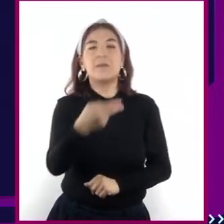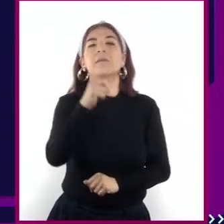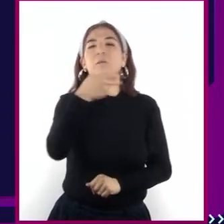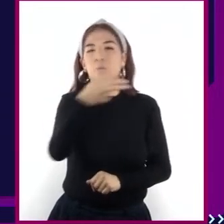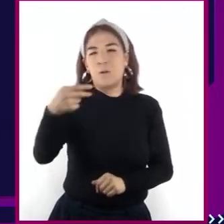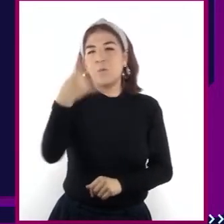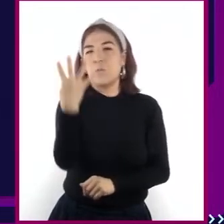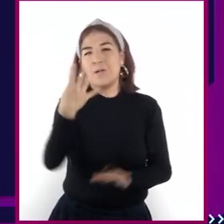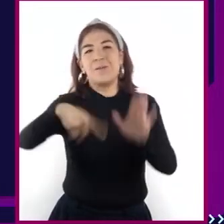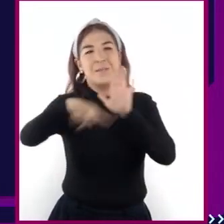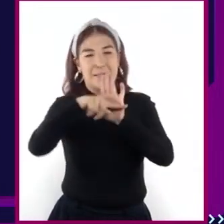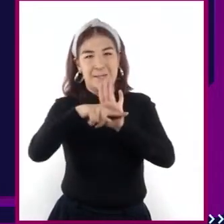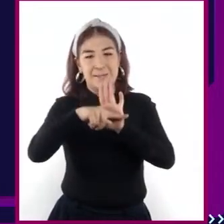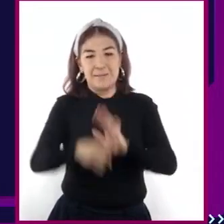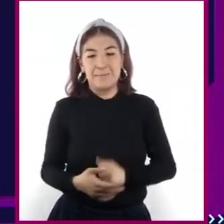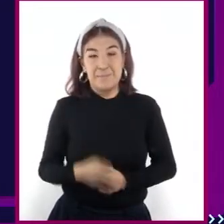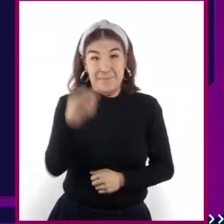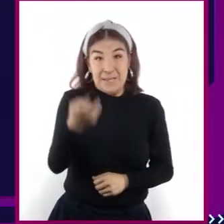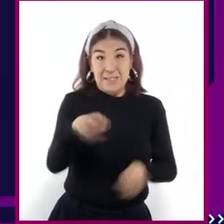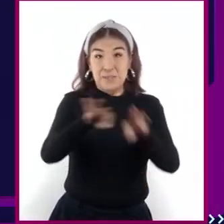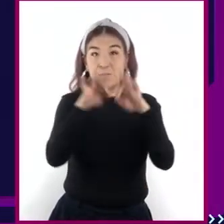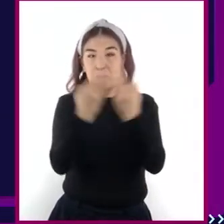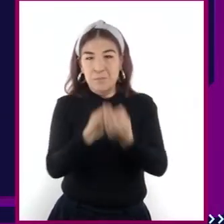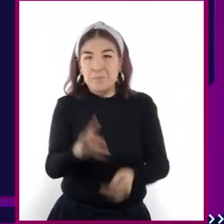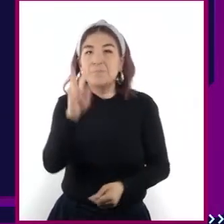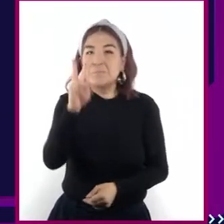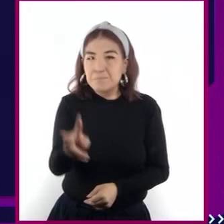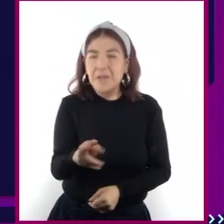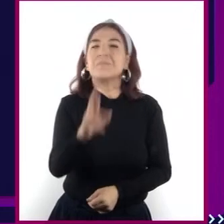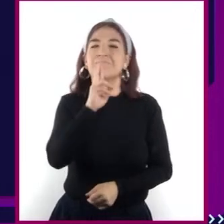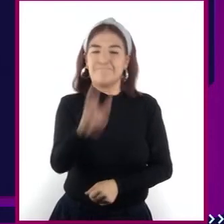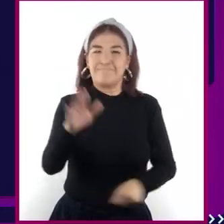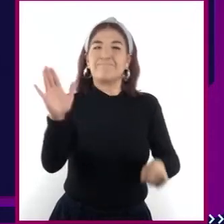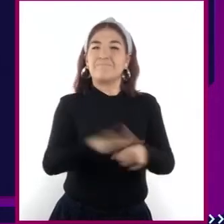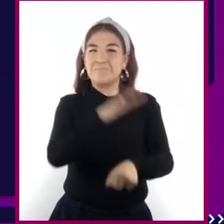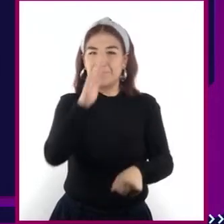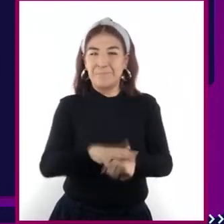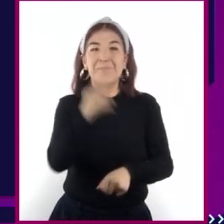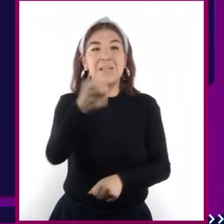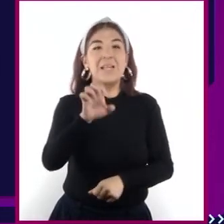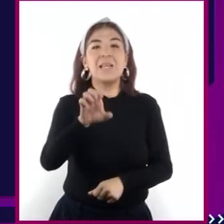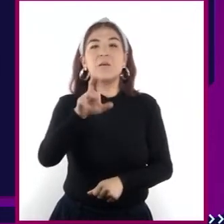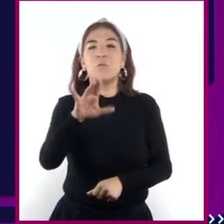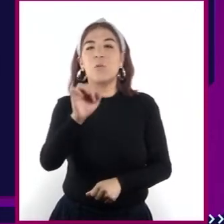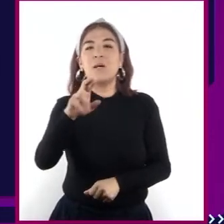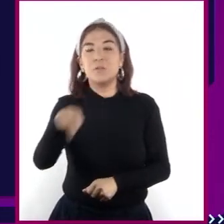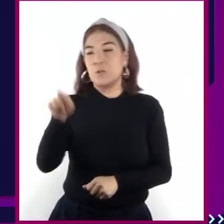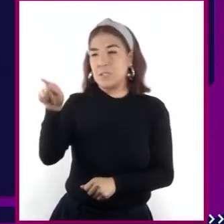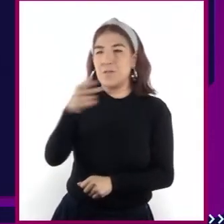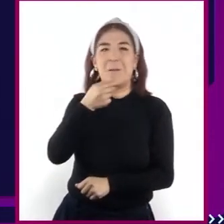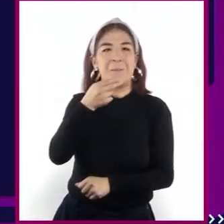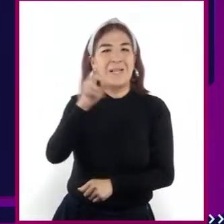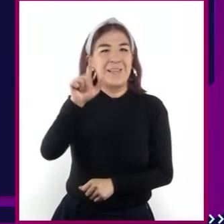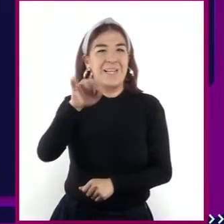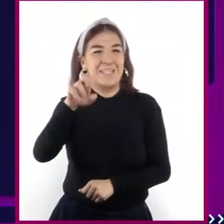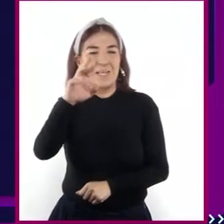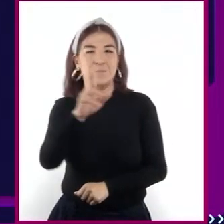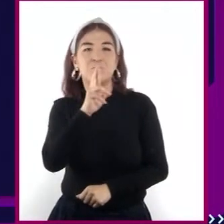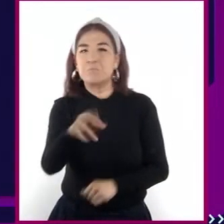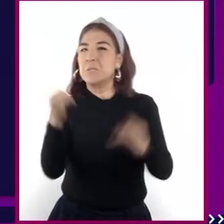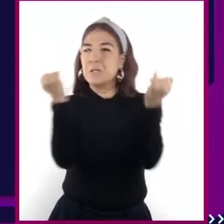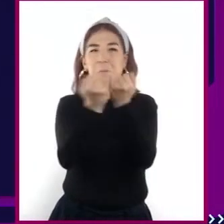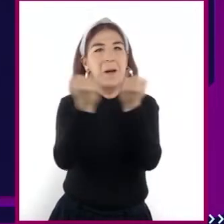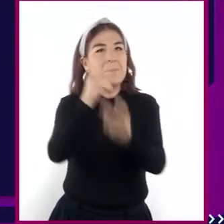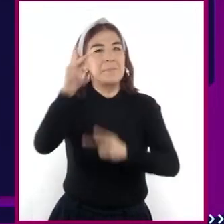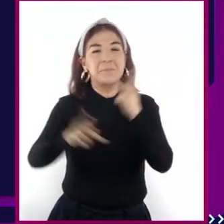negativo. De esta manera comprobamos el resultado de la ecuación con el obtenido por Daniel. Y es el mismo, es